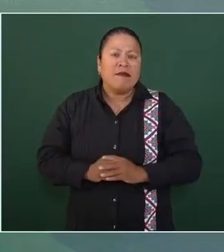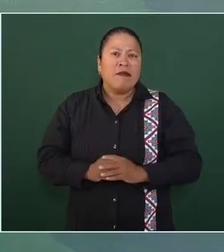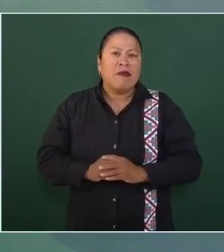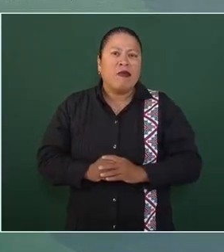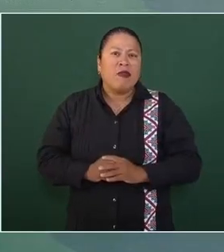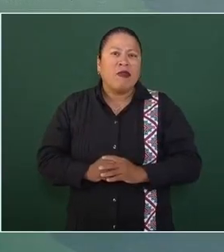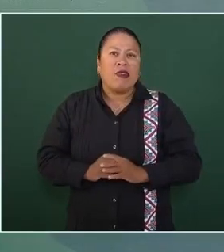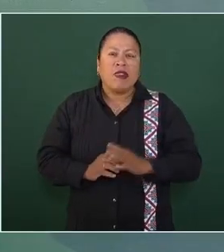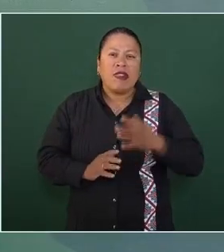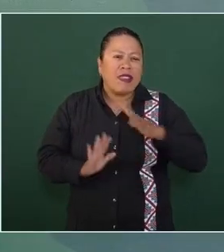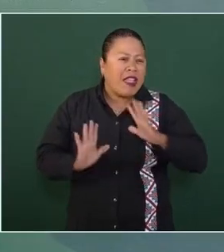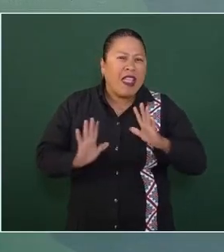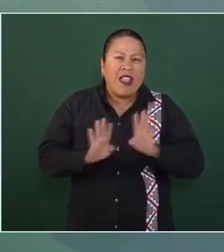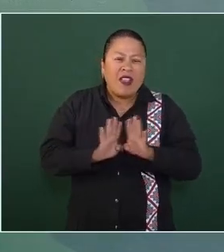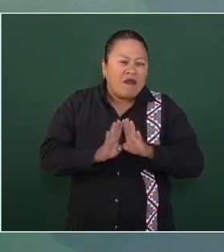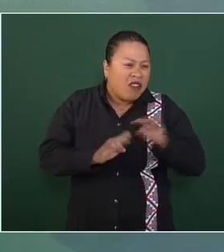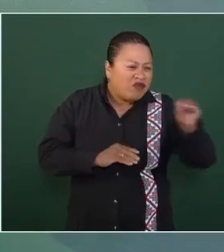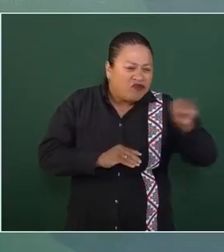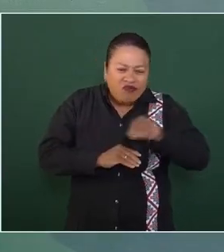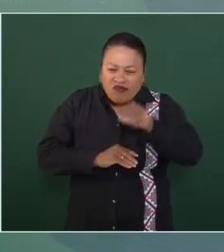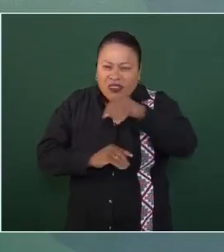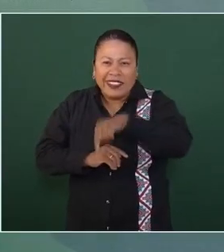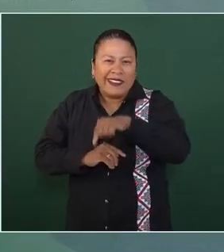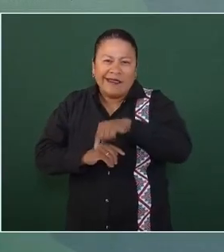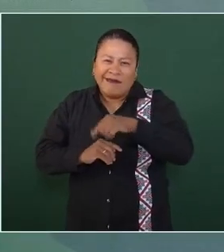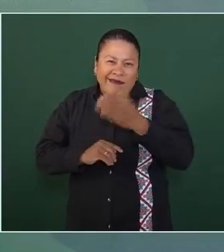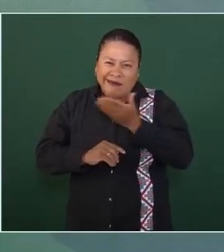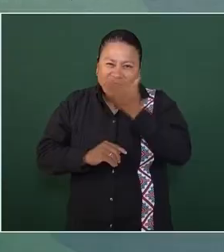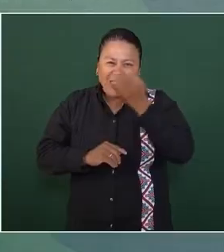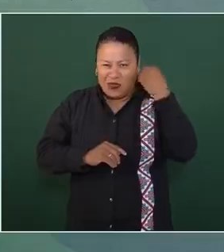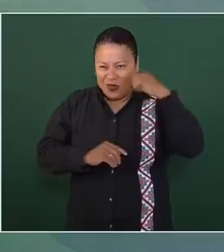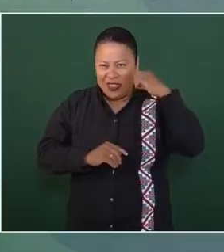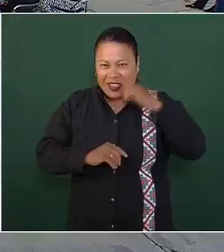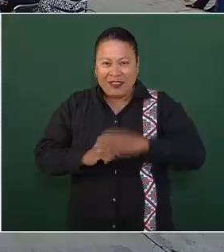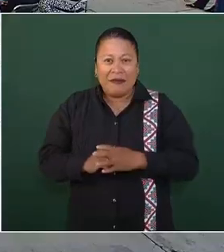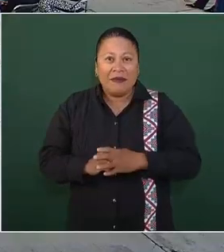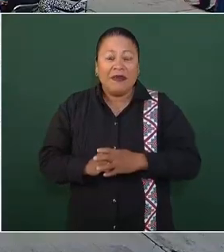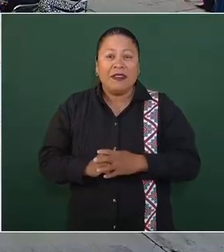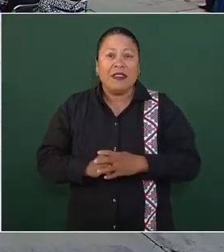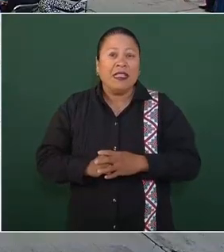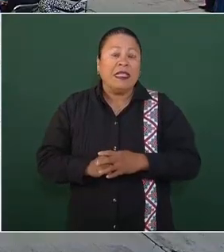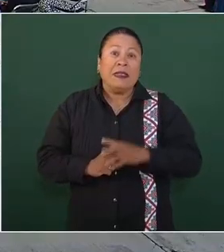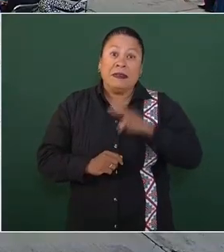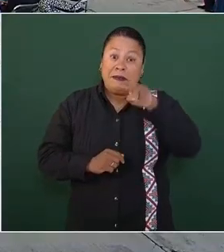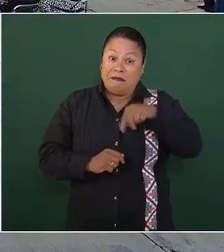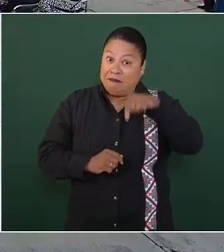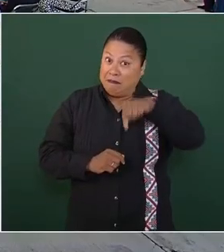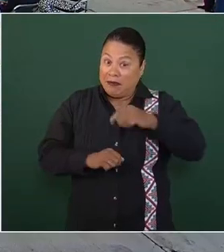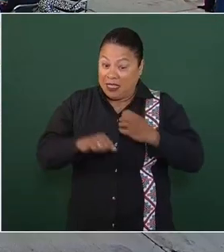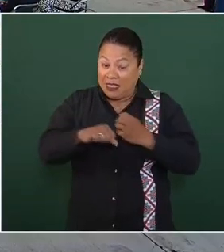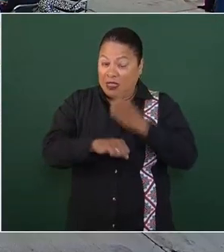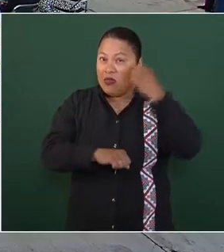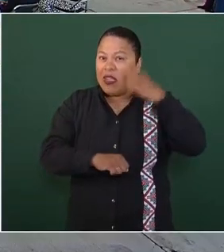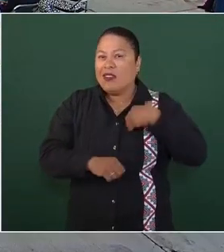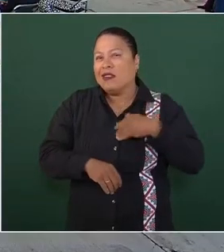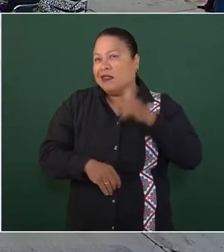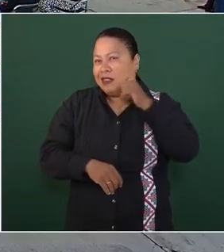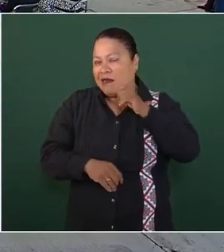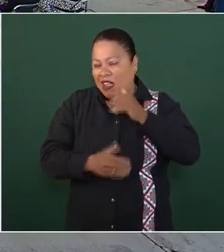vecindado en Oaxaca es de los estados que más visito